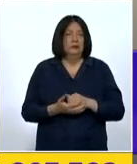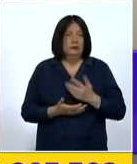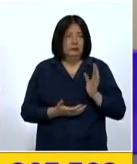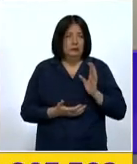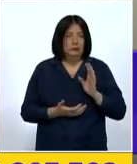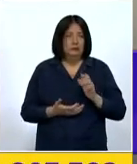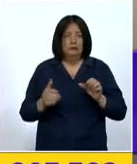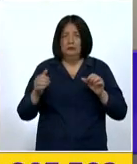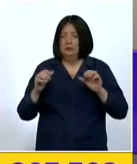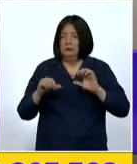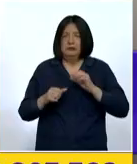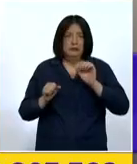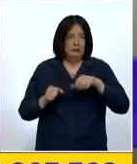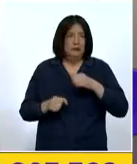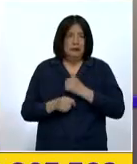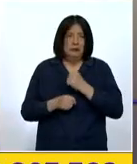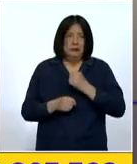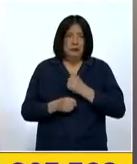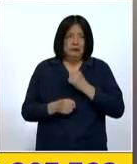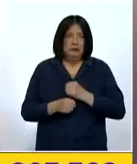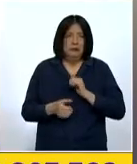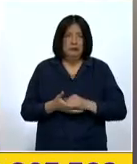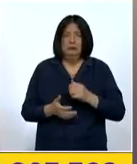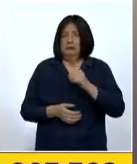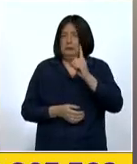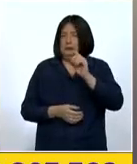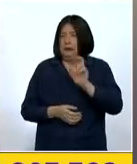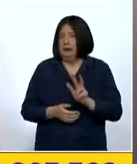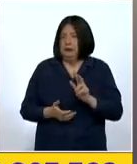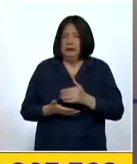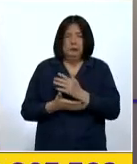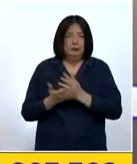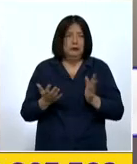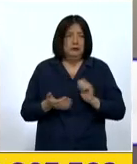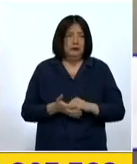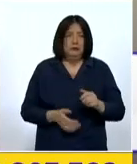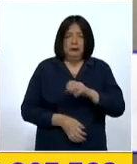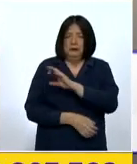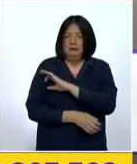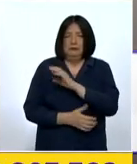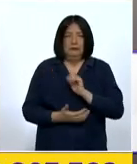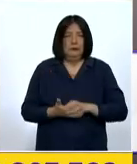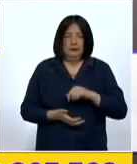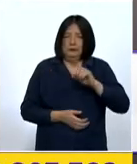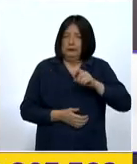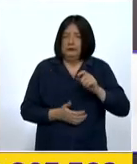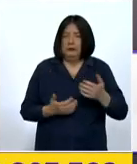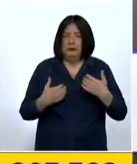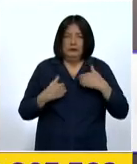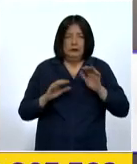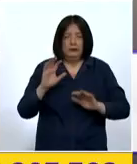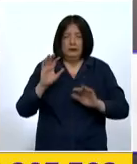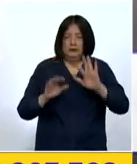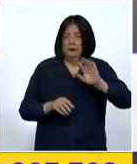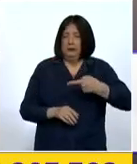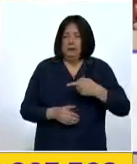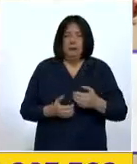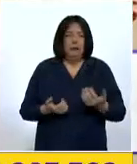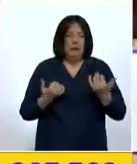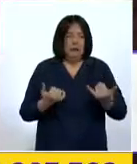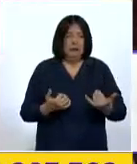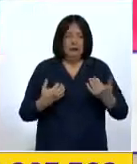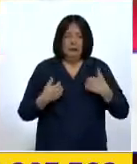magros recursos. Nos estamos trabajando a la tercera parte. O sea, el Ministerio Público debía tener 15.000 fiscales y estamos con